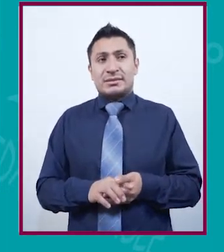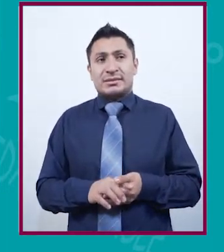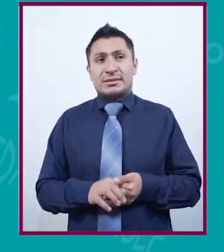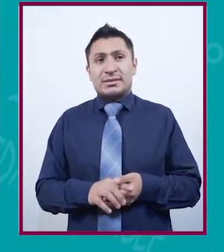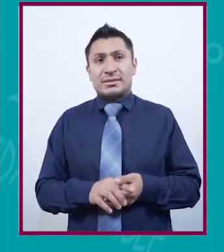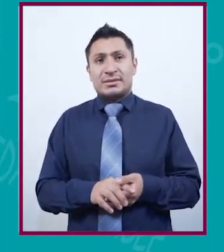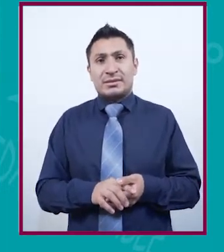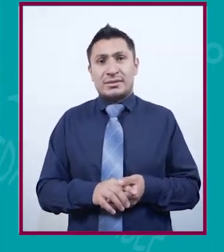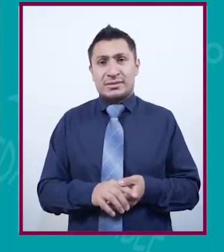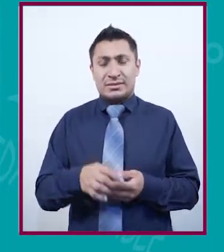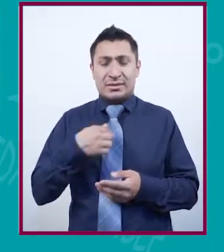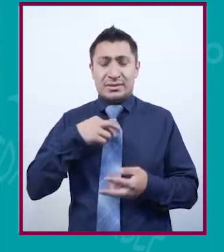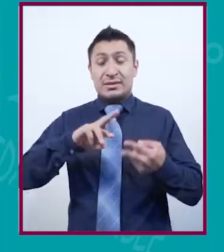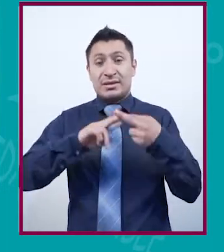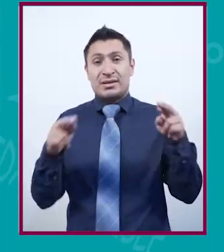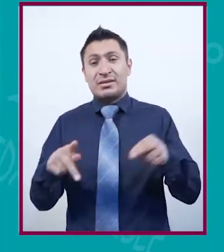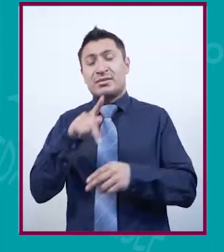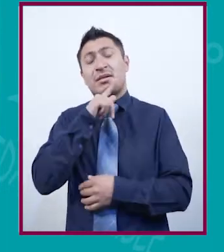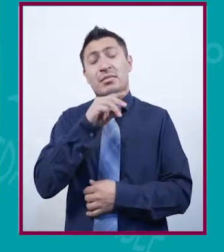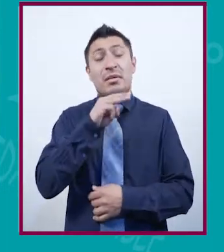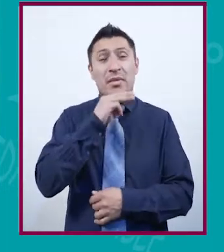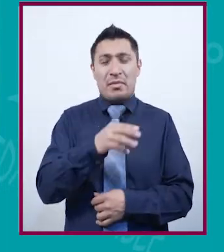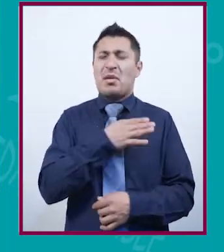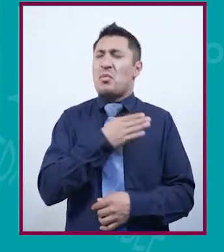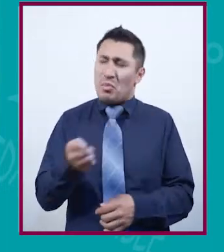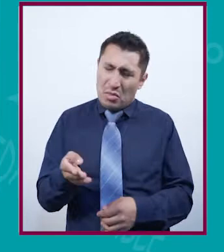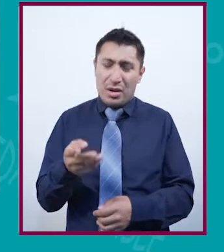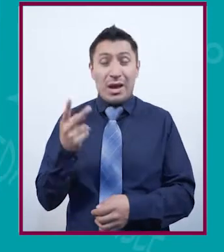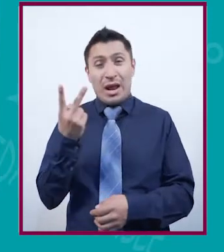Mi relación con mis papás era muy buena, con los dos,